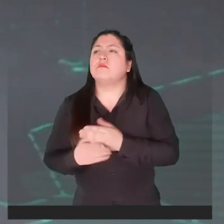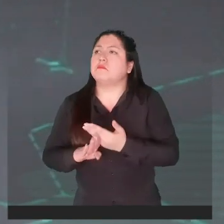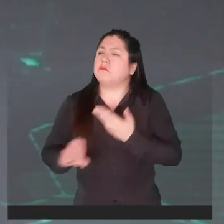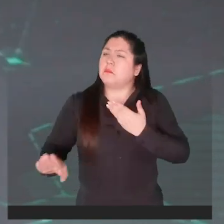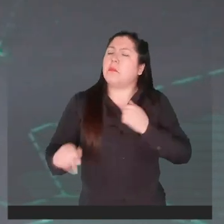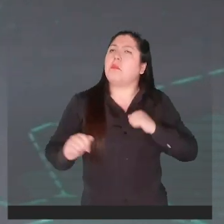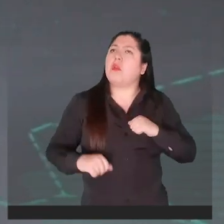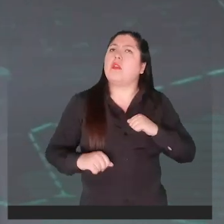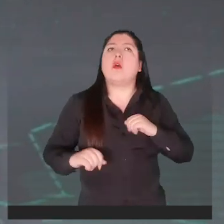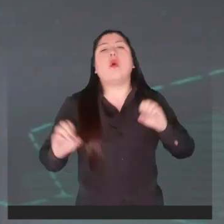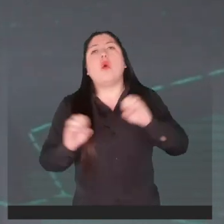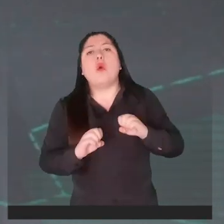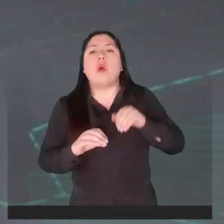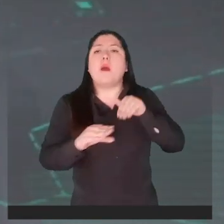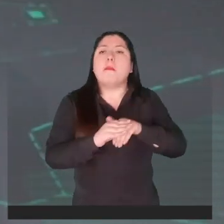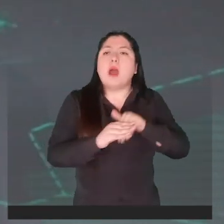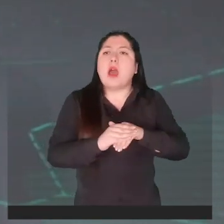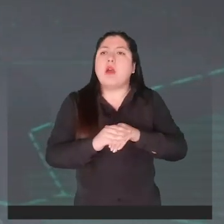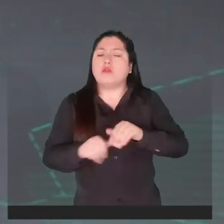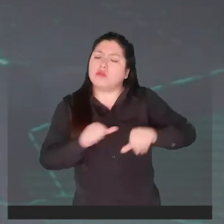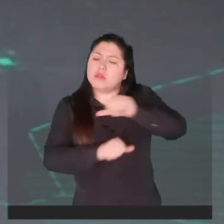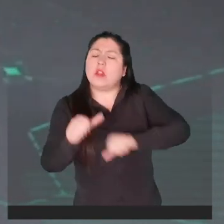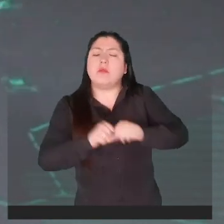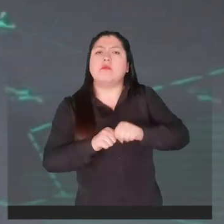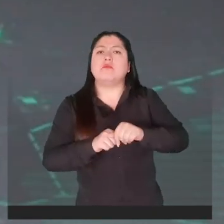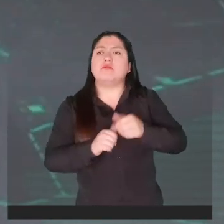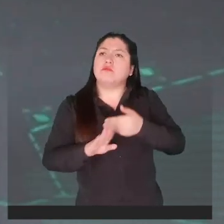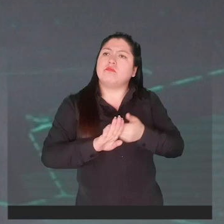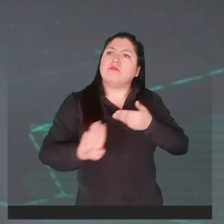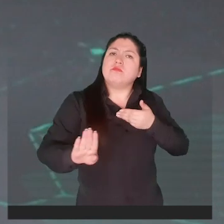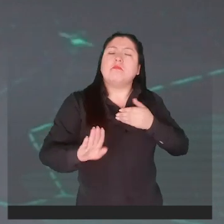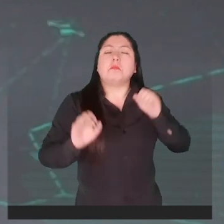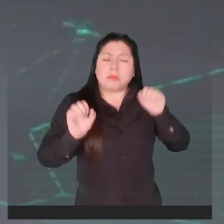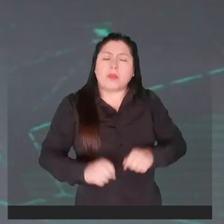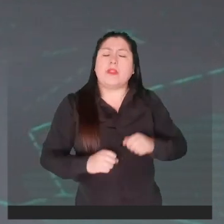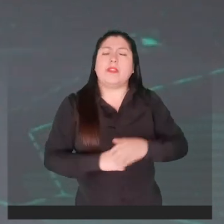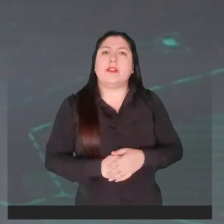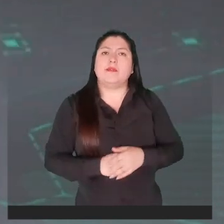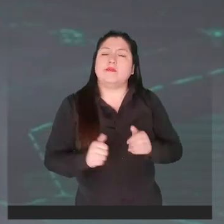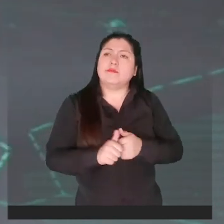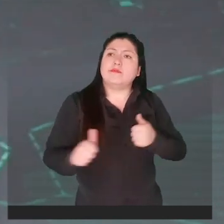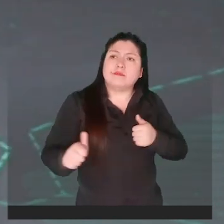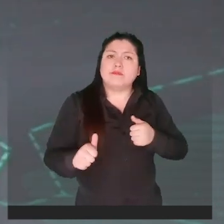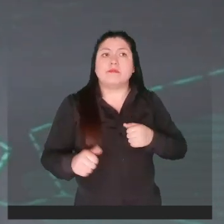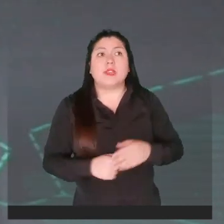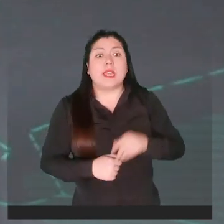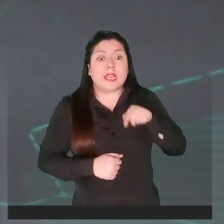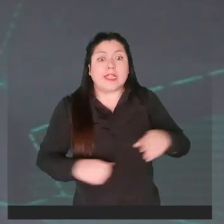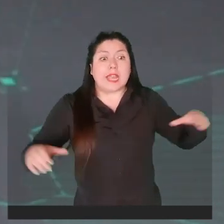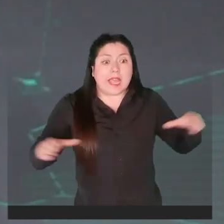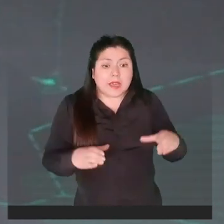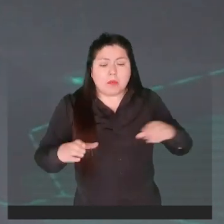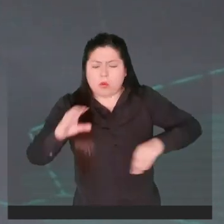cuando se adelantan trámites en el sistema financiero. Y eso se logra porque hay un equipo comprometido. Veíamos ahora